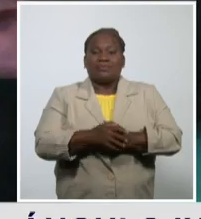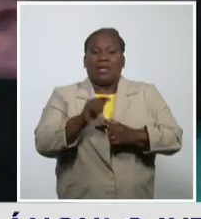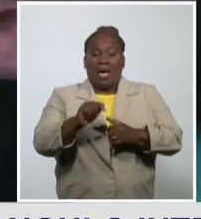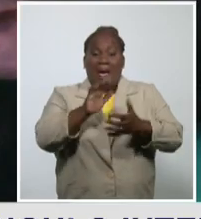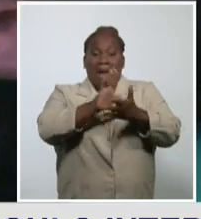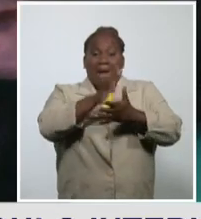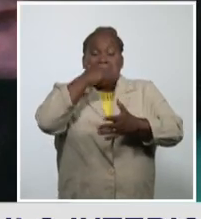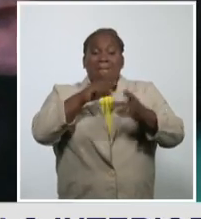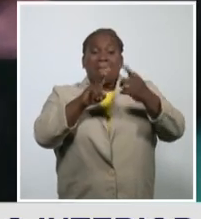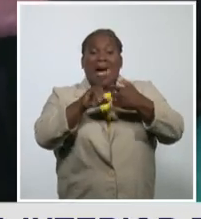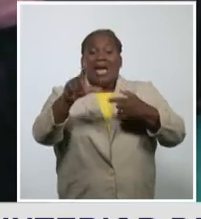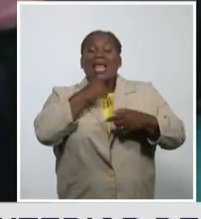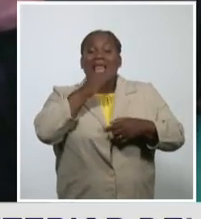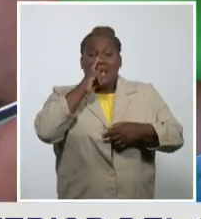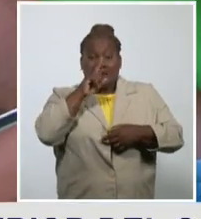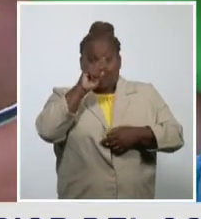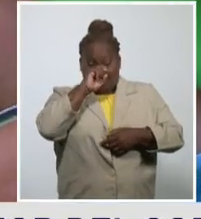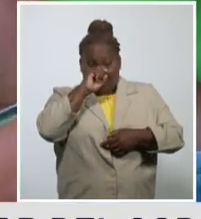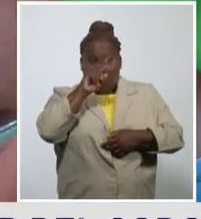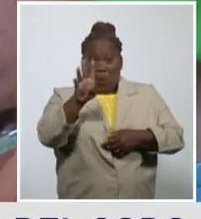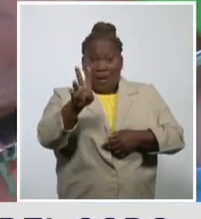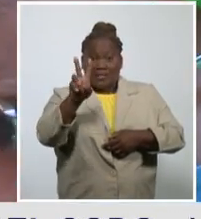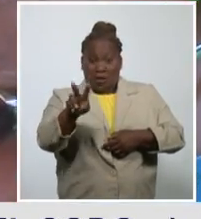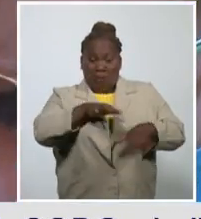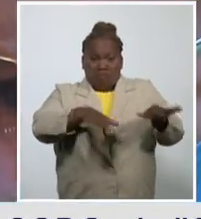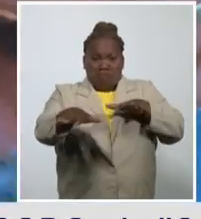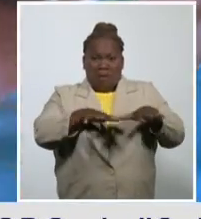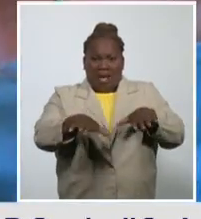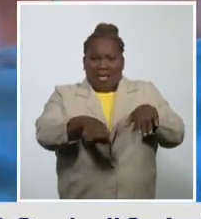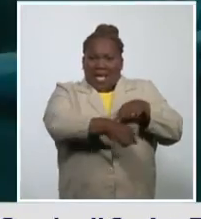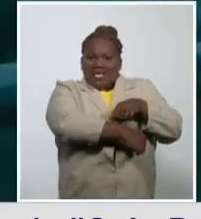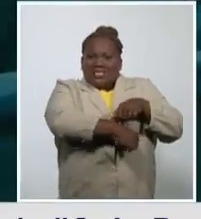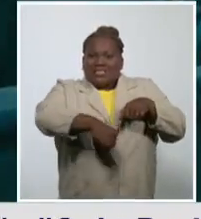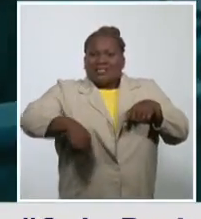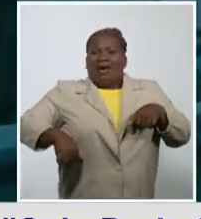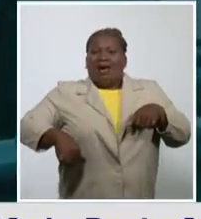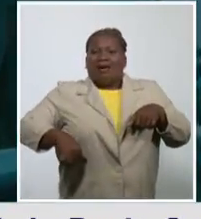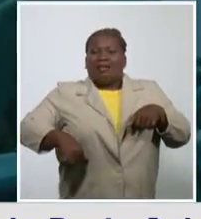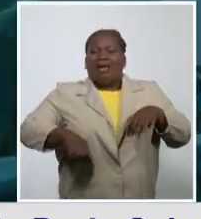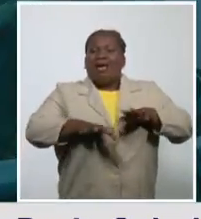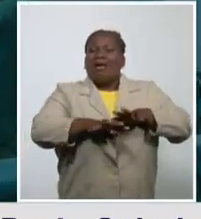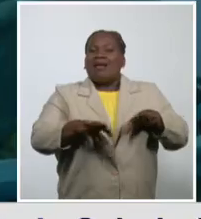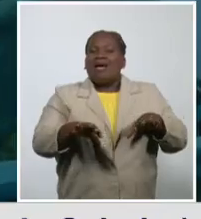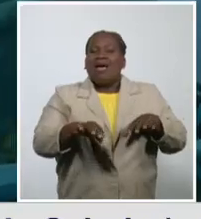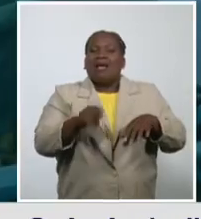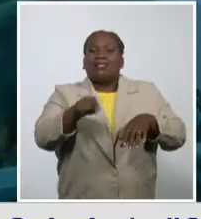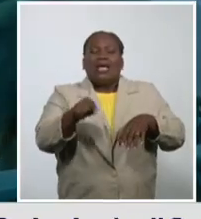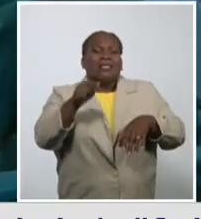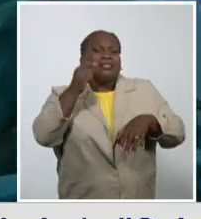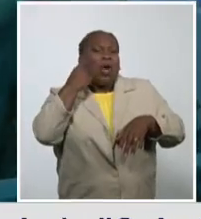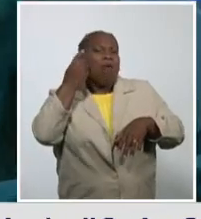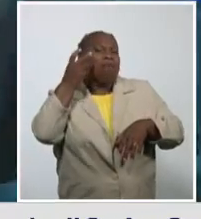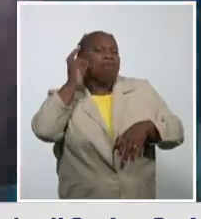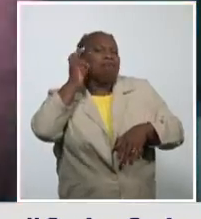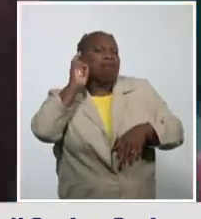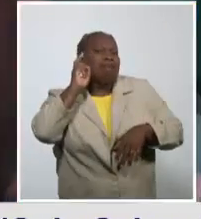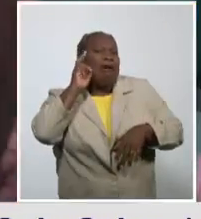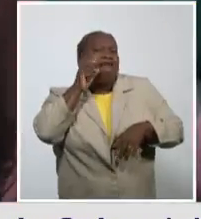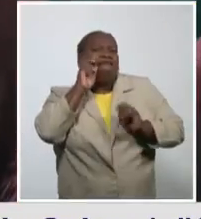de 42 años, está lista para una cesárea. Muy pronto se escucha el sonido de una nueva